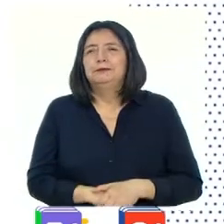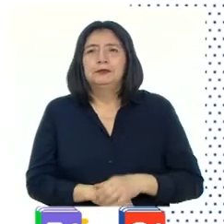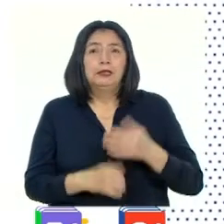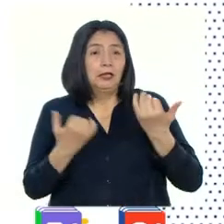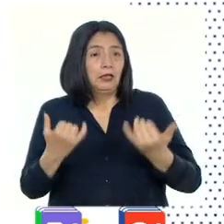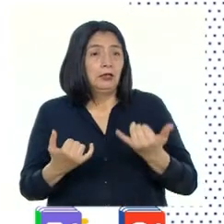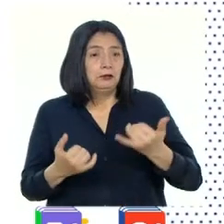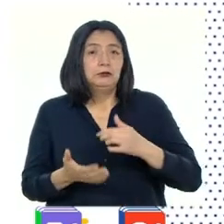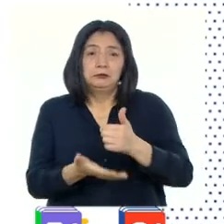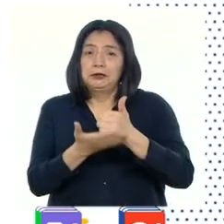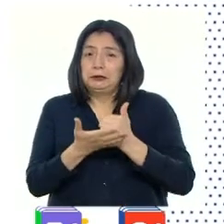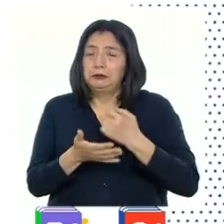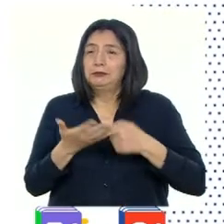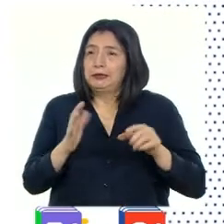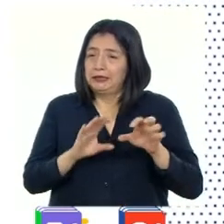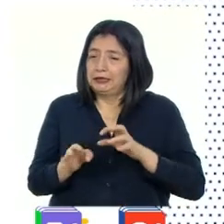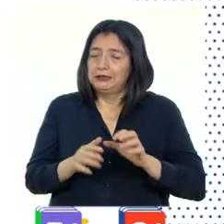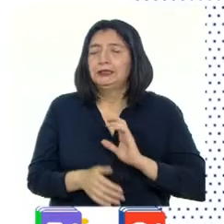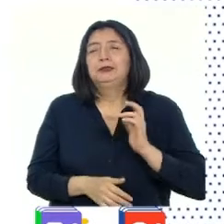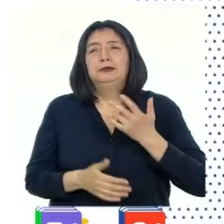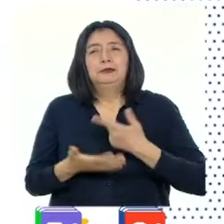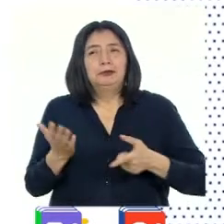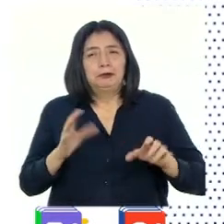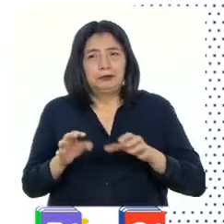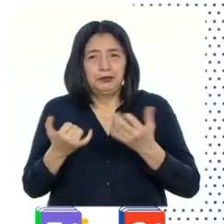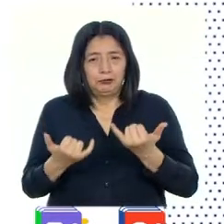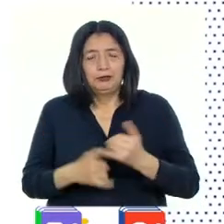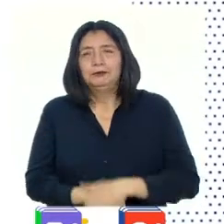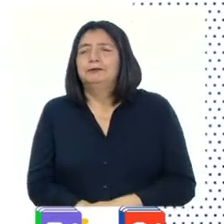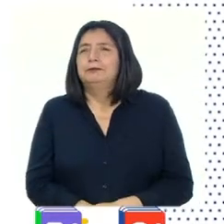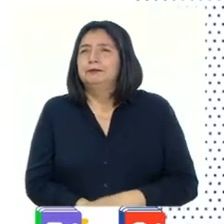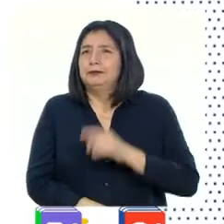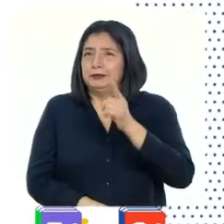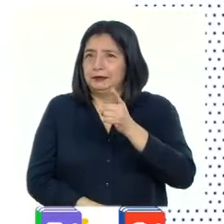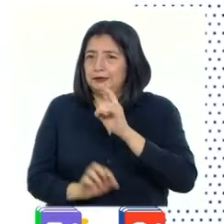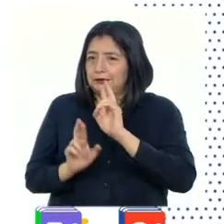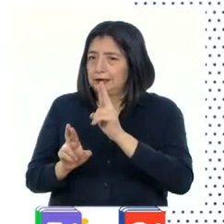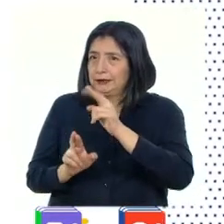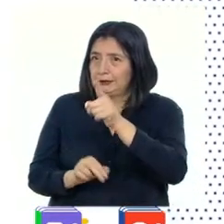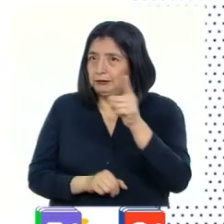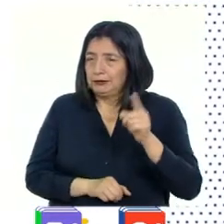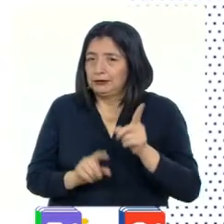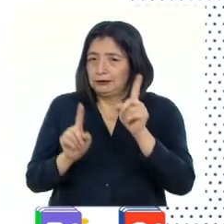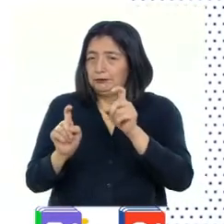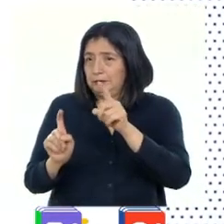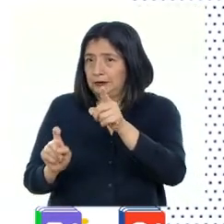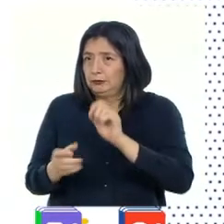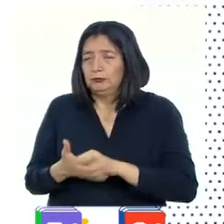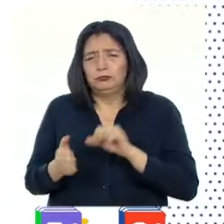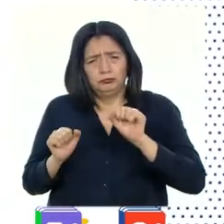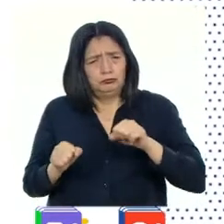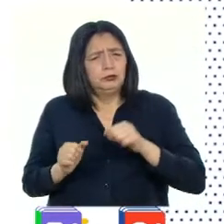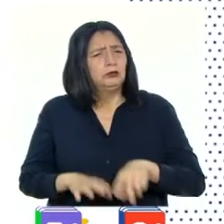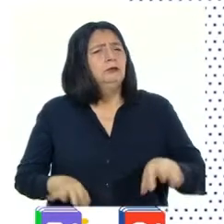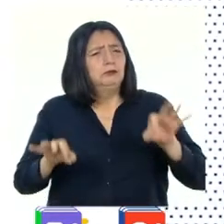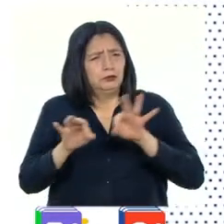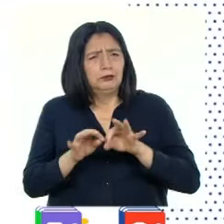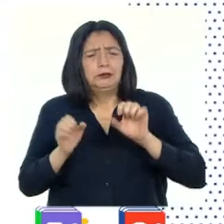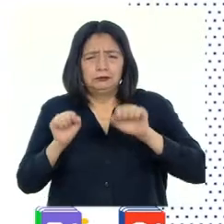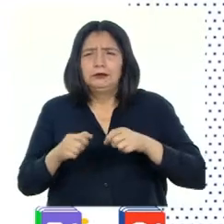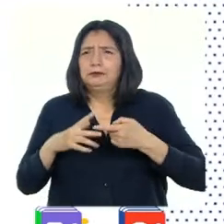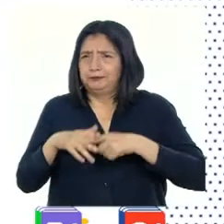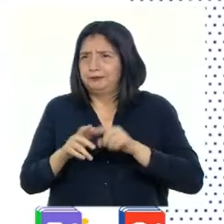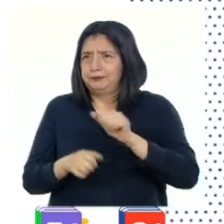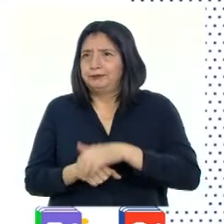Y ahora nos servirá para desarrollar nuestra actividad. Estas respuestas y reflexiones serán muy importantes para